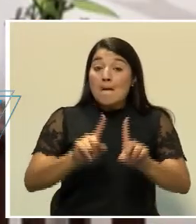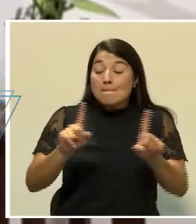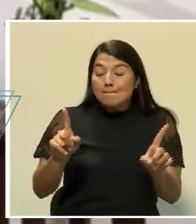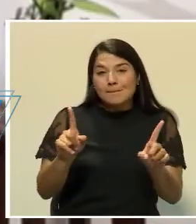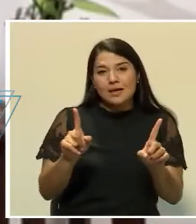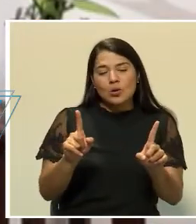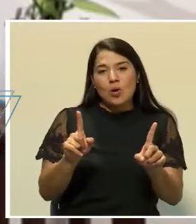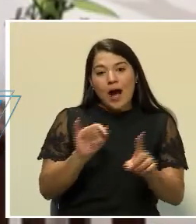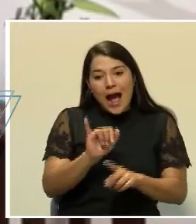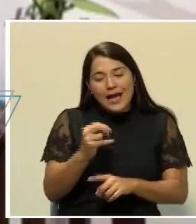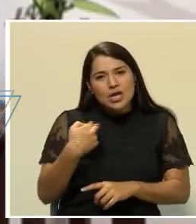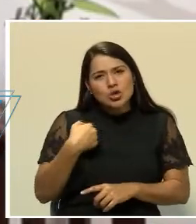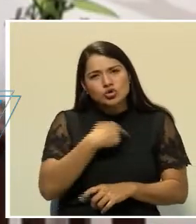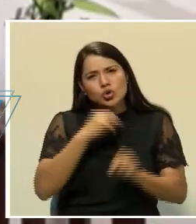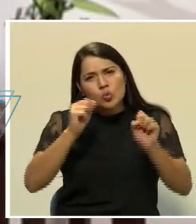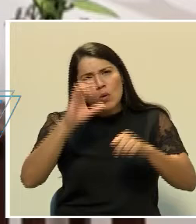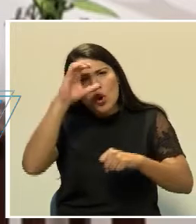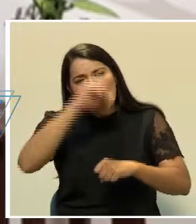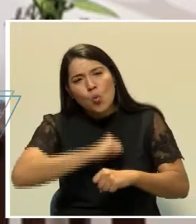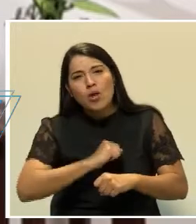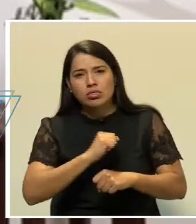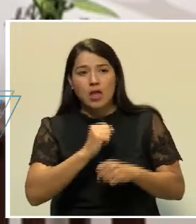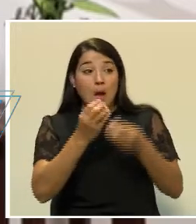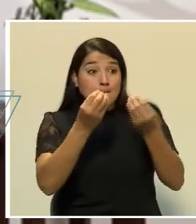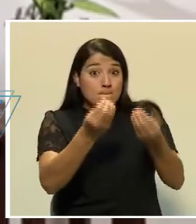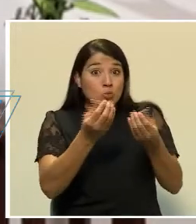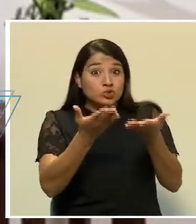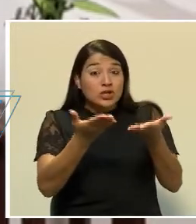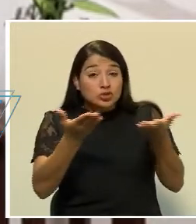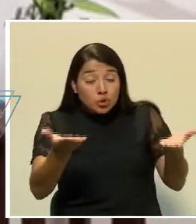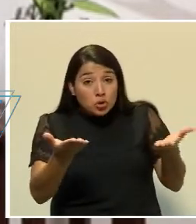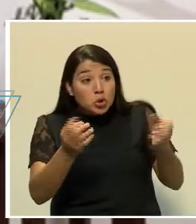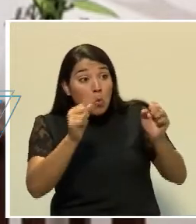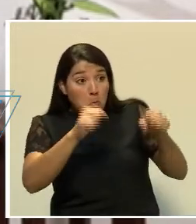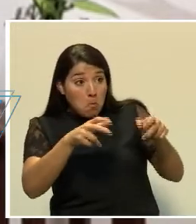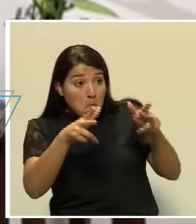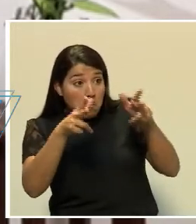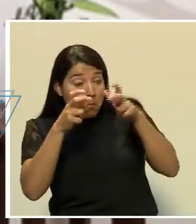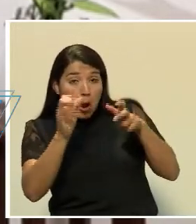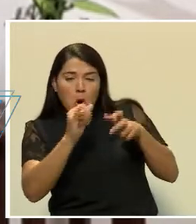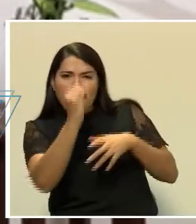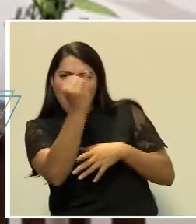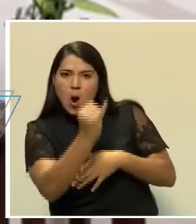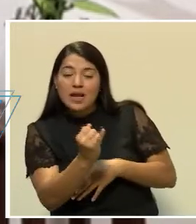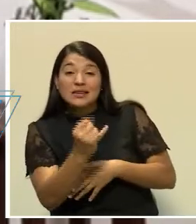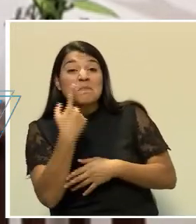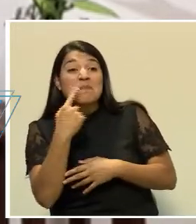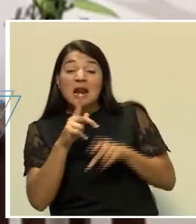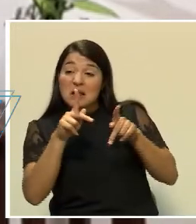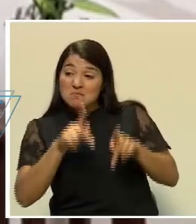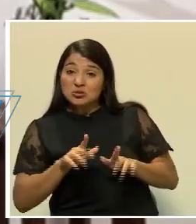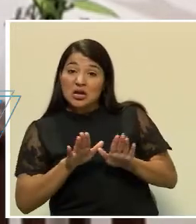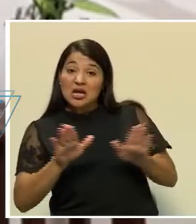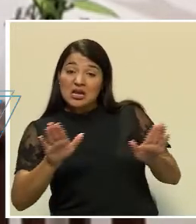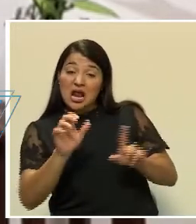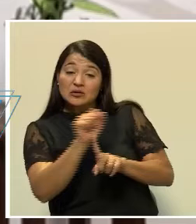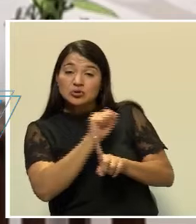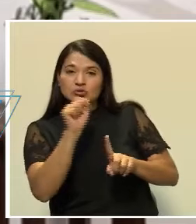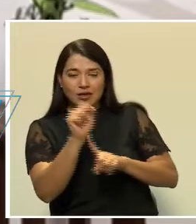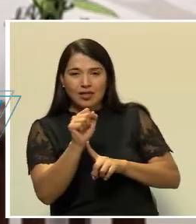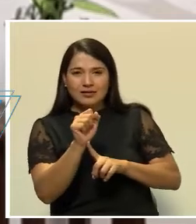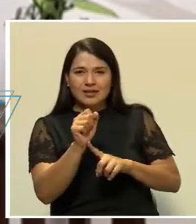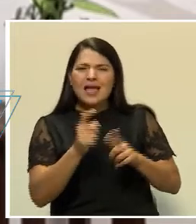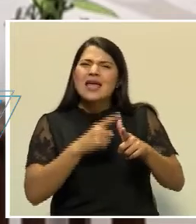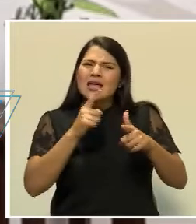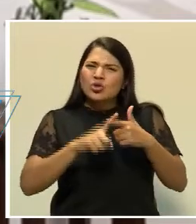cosas pueden ser percibidas como arte y tienen su valor como arte para la población y para la sociedad. Y entonces, esto